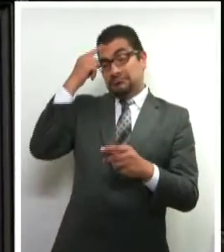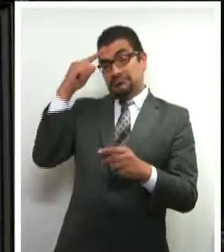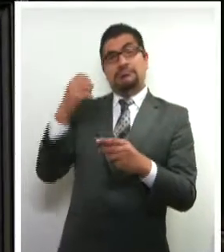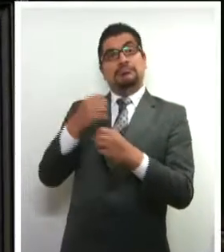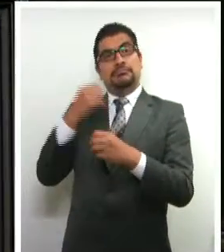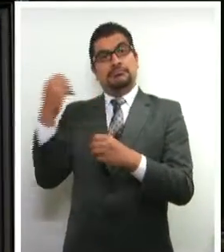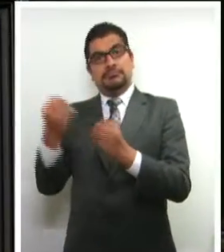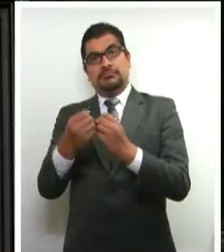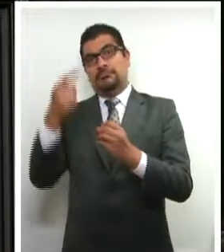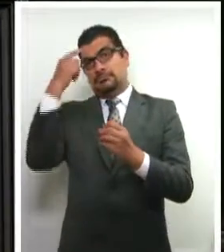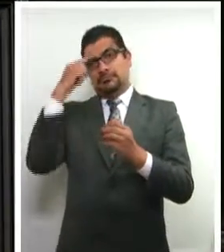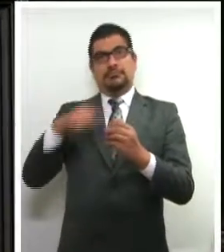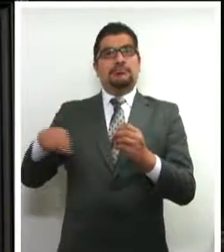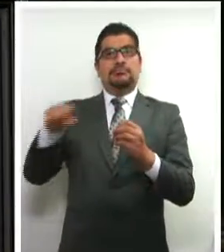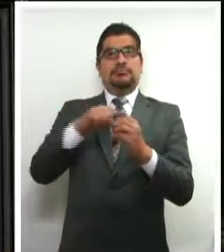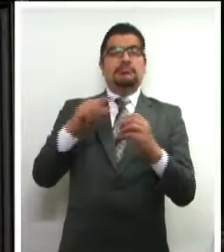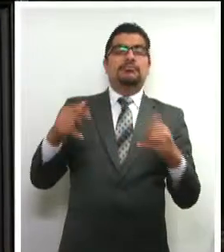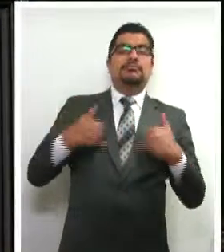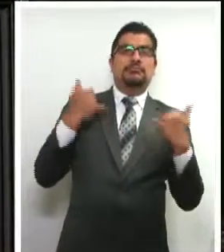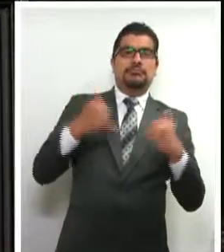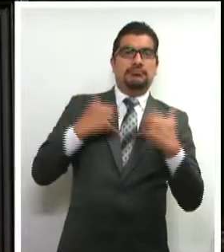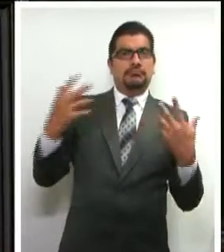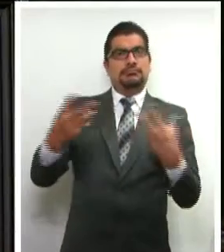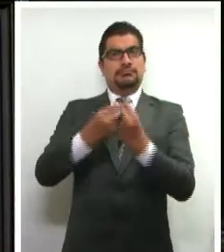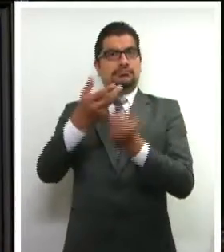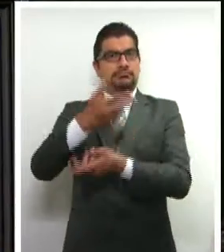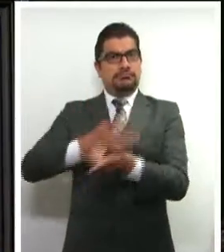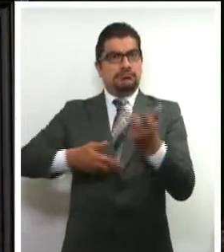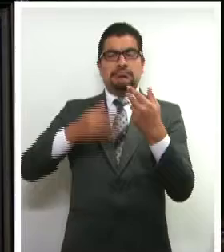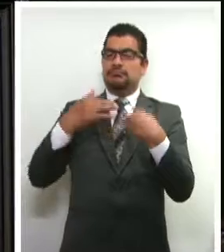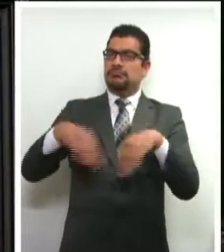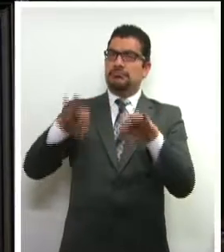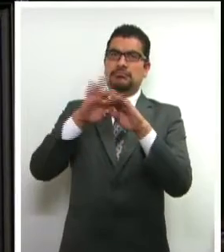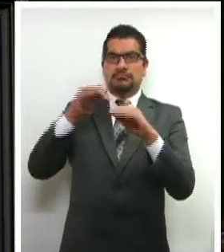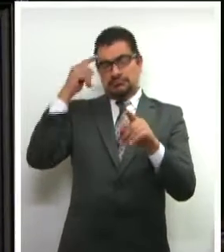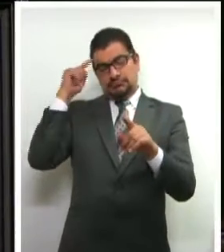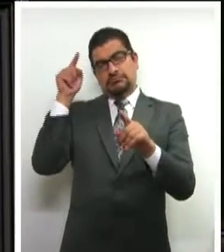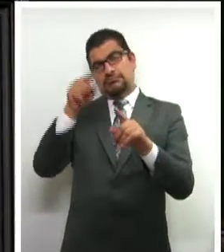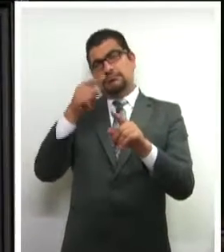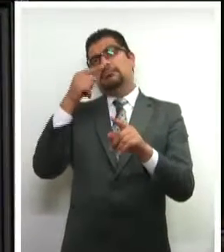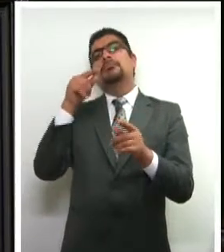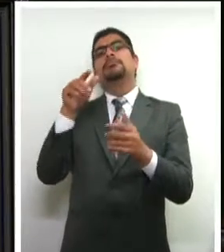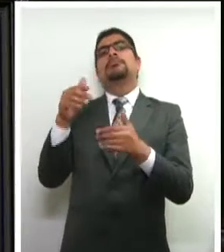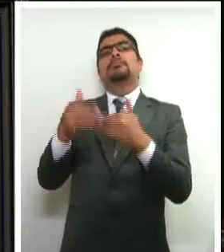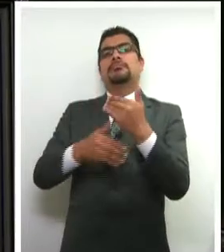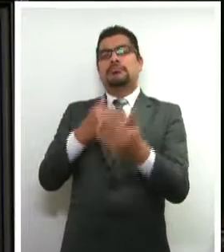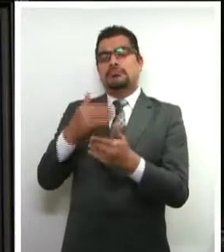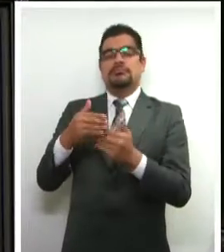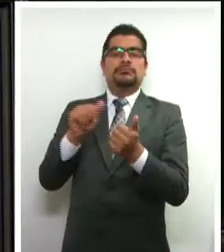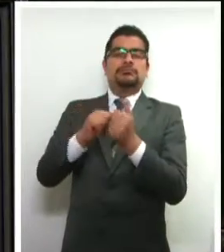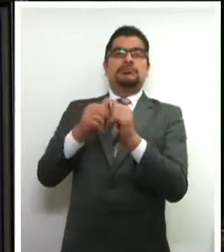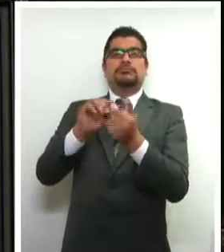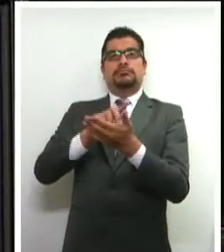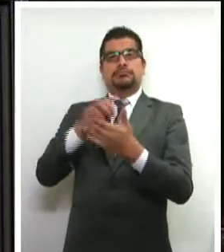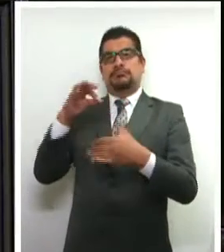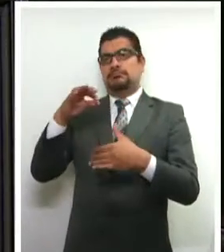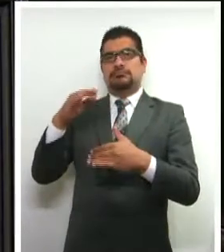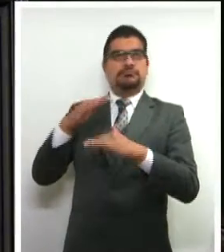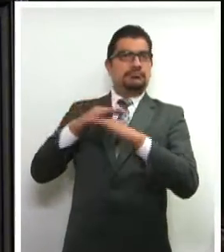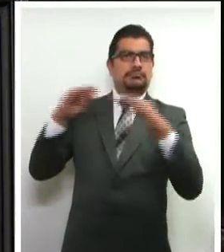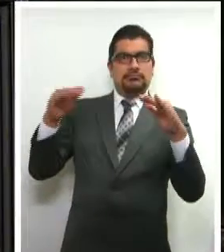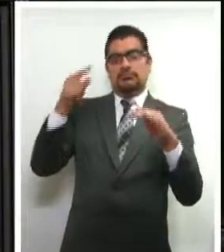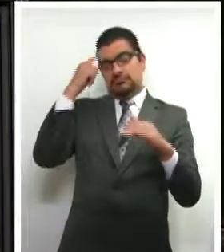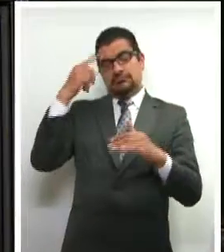y participación juvenil han sido fundamentales en los procesos de democratización y en la alternancia del